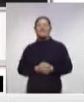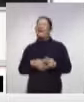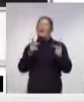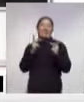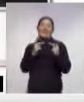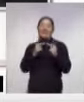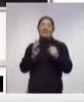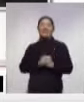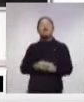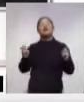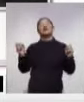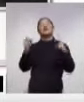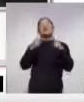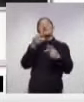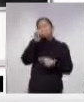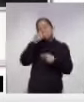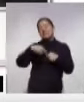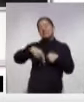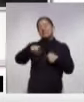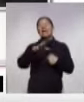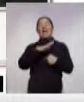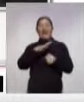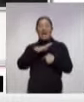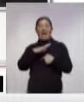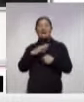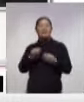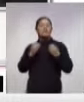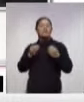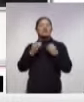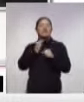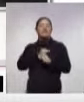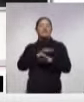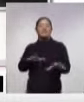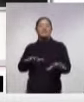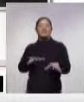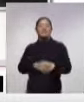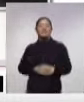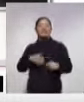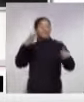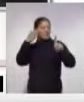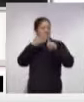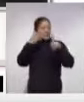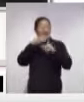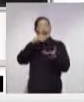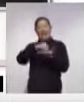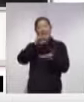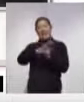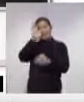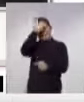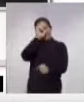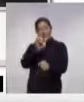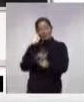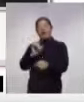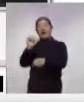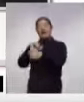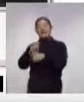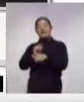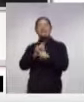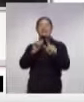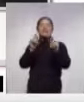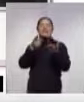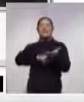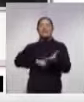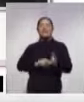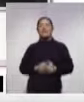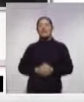te veo en un rato más, porque nos tienes también mucha información correspondiente a la agenda cultural y artística de Tlaxcala. En